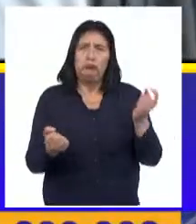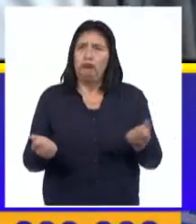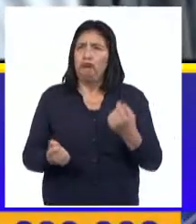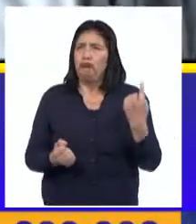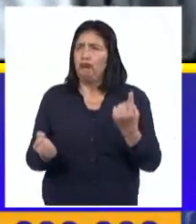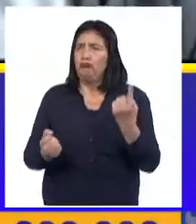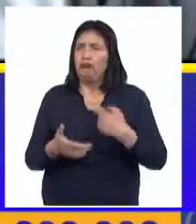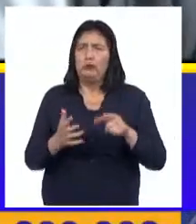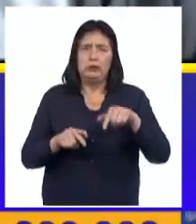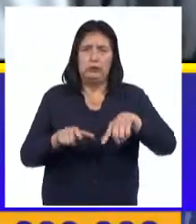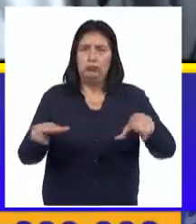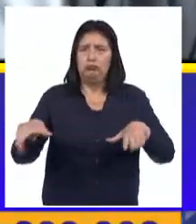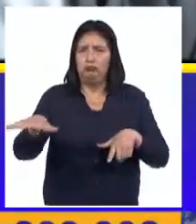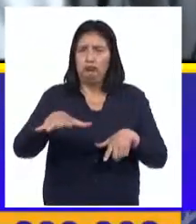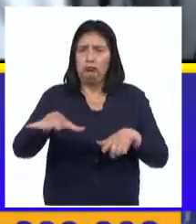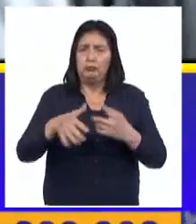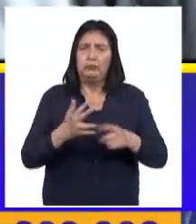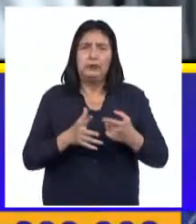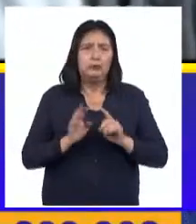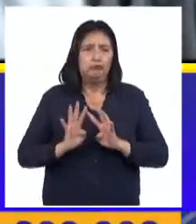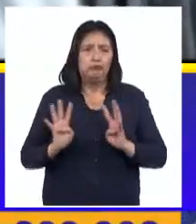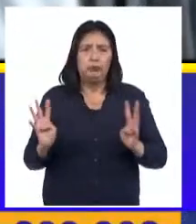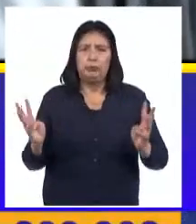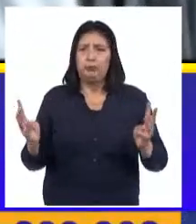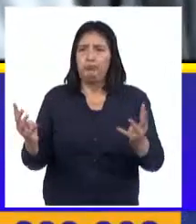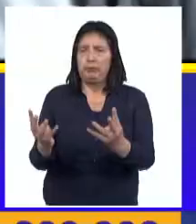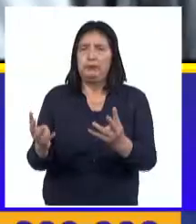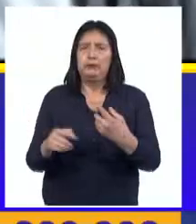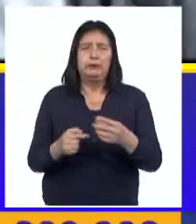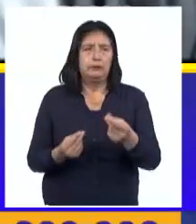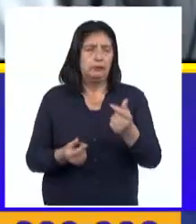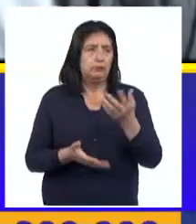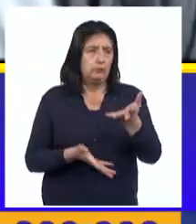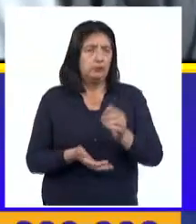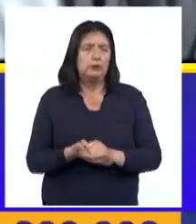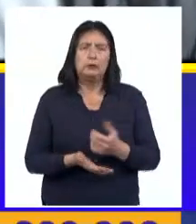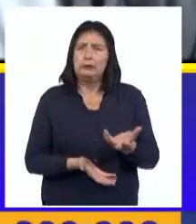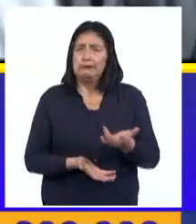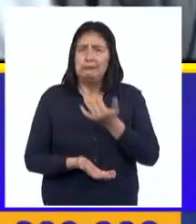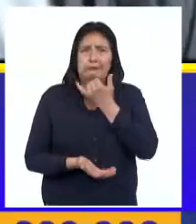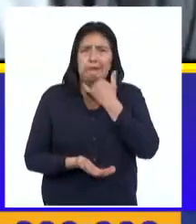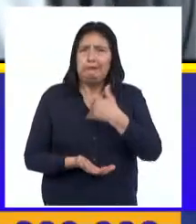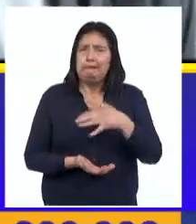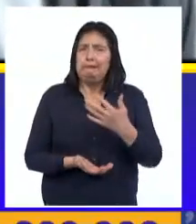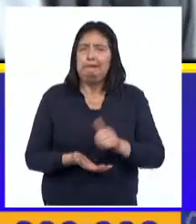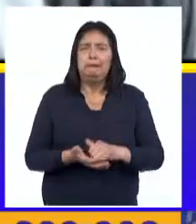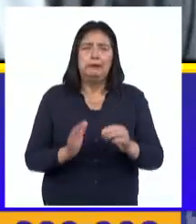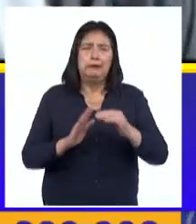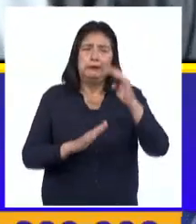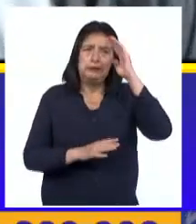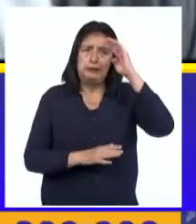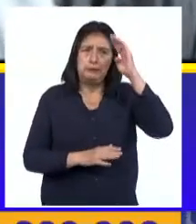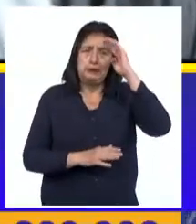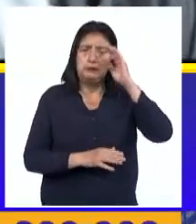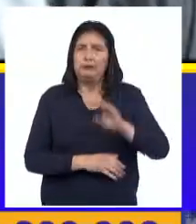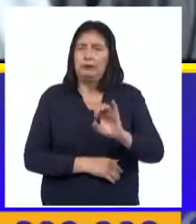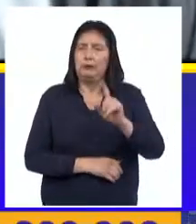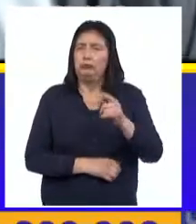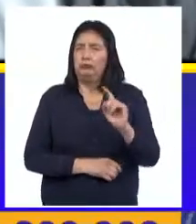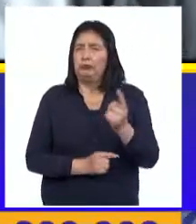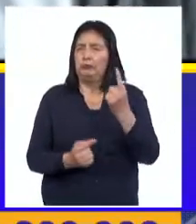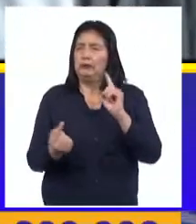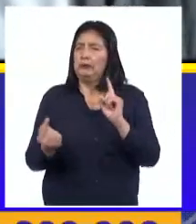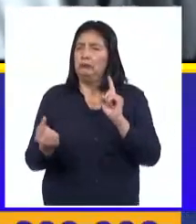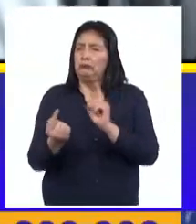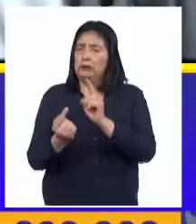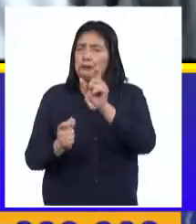estuvieron ubicadas en la zona para activar el plan cerco. Como consecuencia de ello, la comisaría de Barboncitos tiene un primer contacto